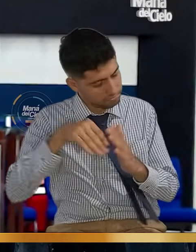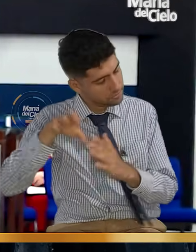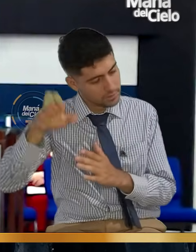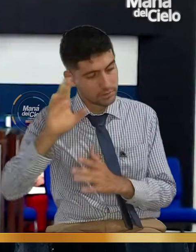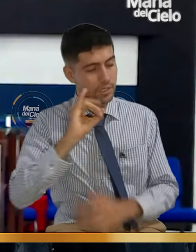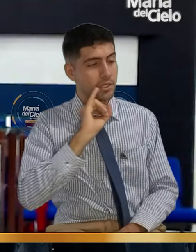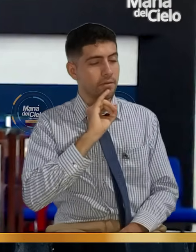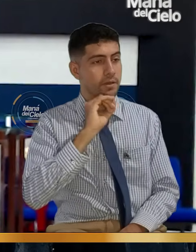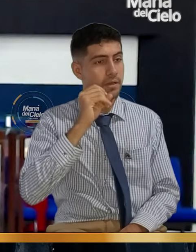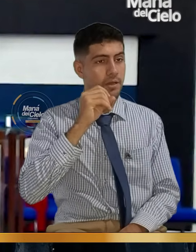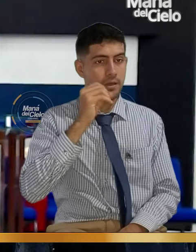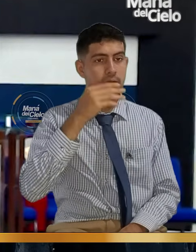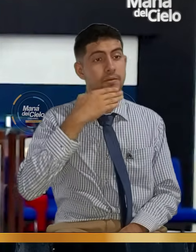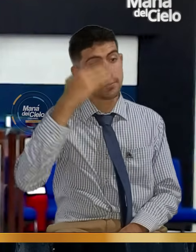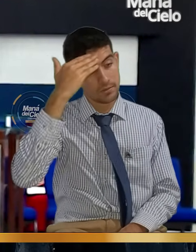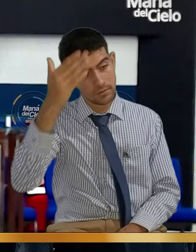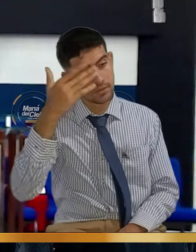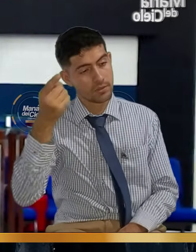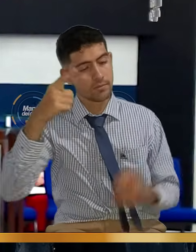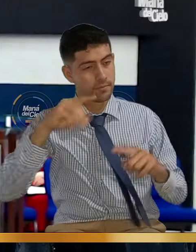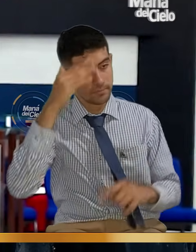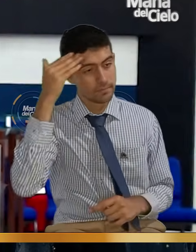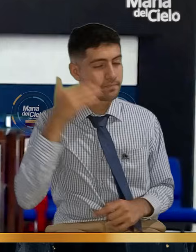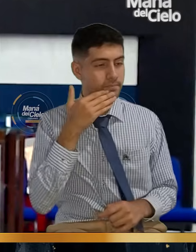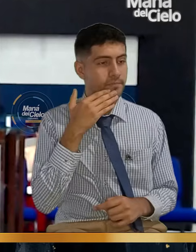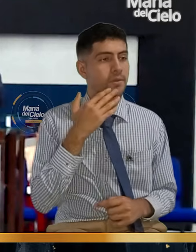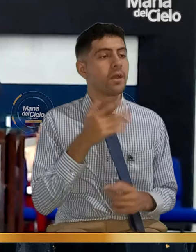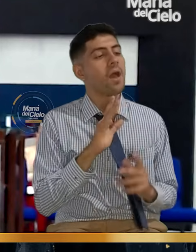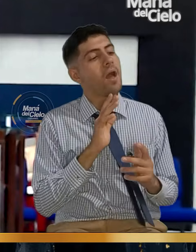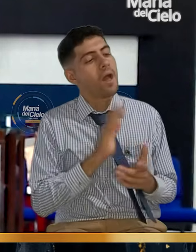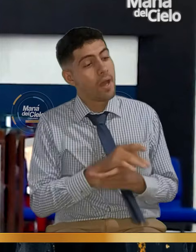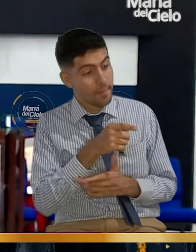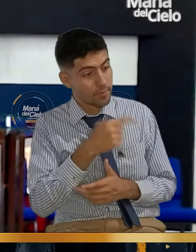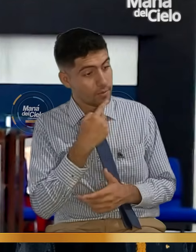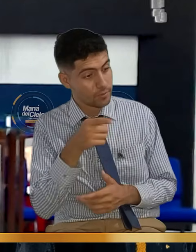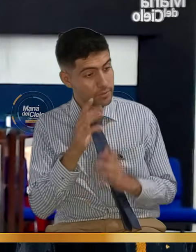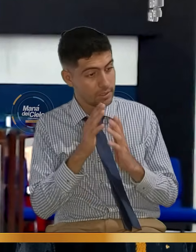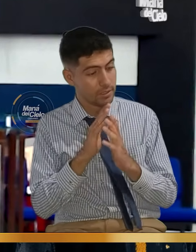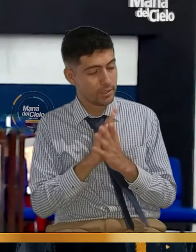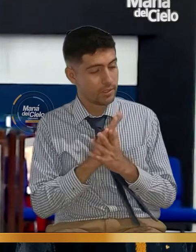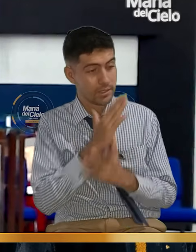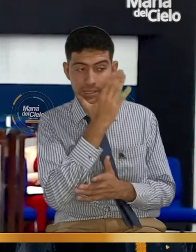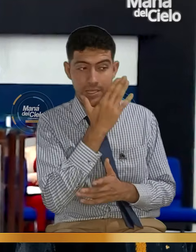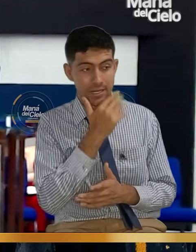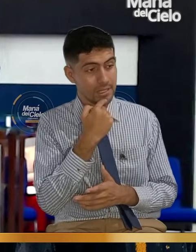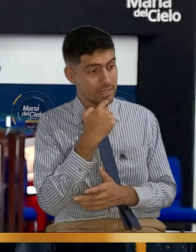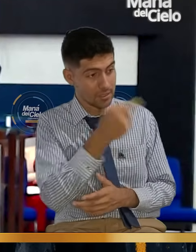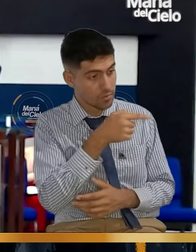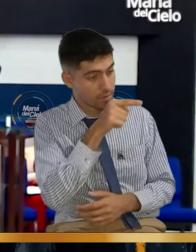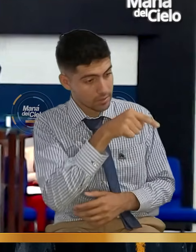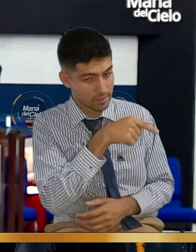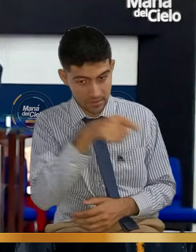pero tan bello nuestro Dios que hasta nuestras metidas de pata nos ayuda. Porque esa circunstancia que hubo,